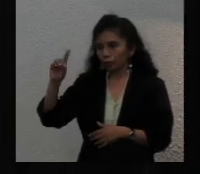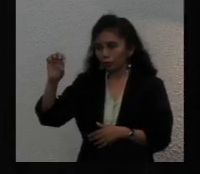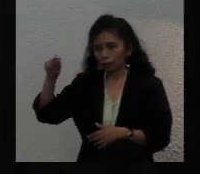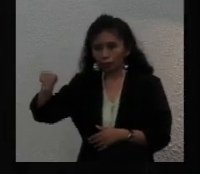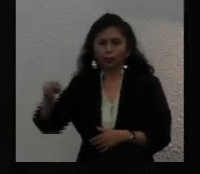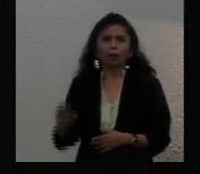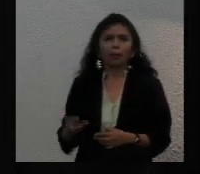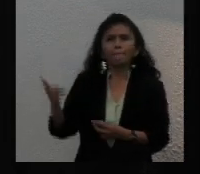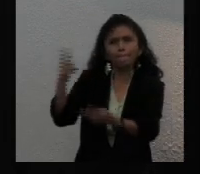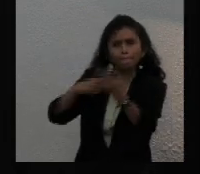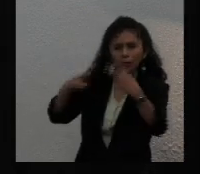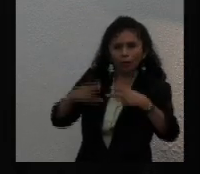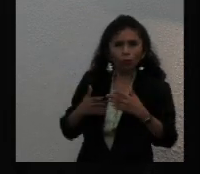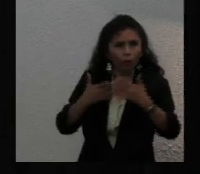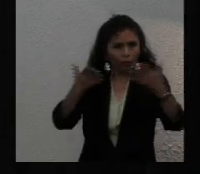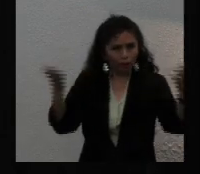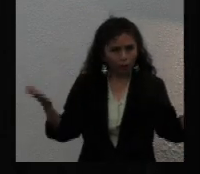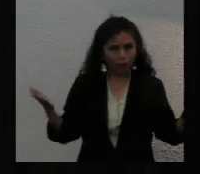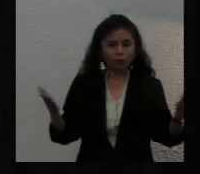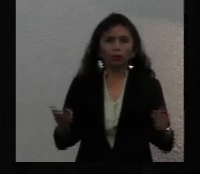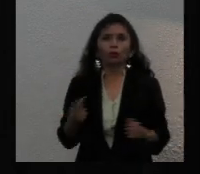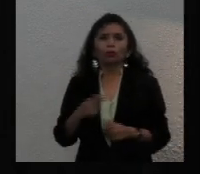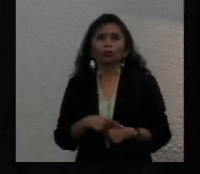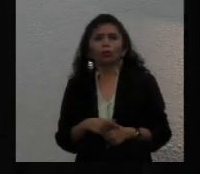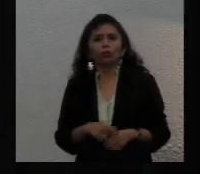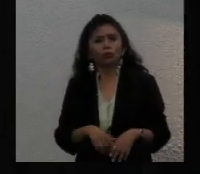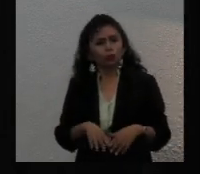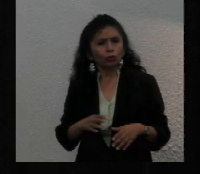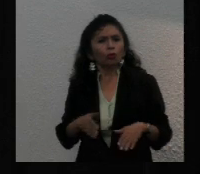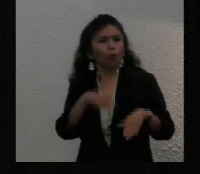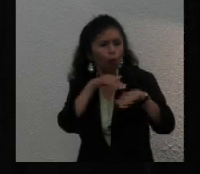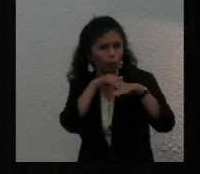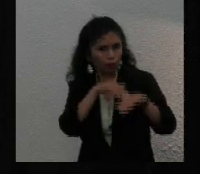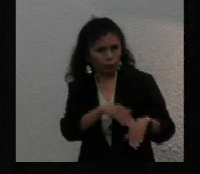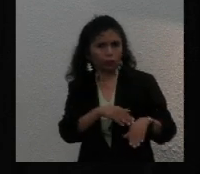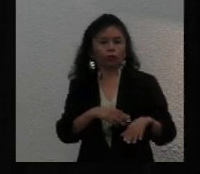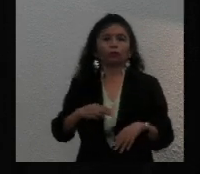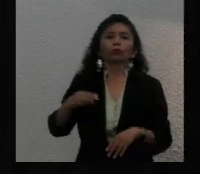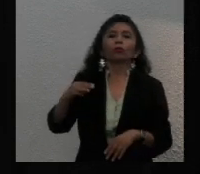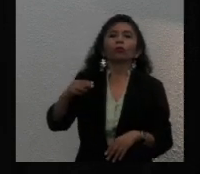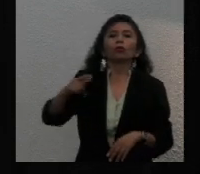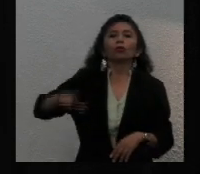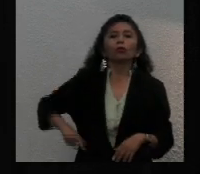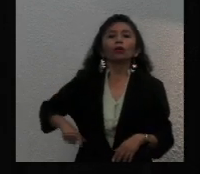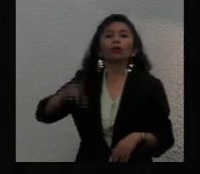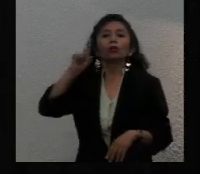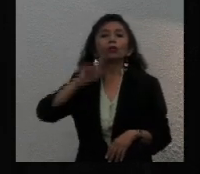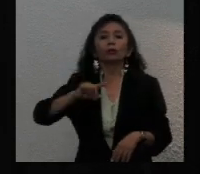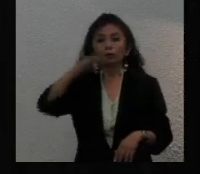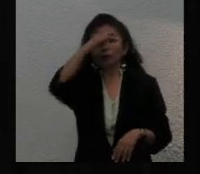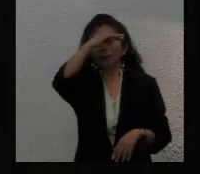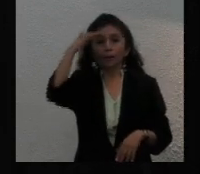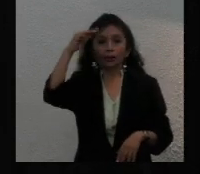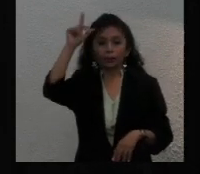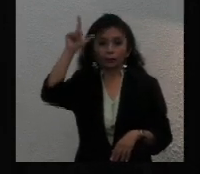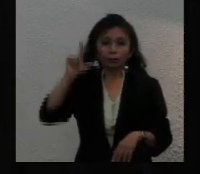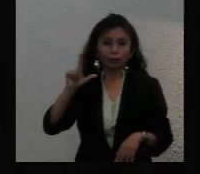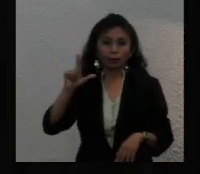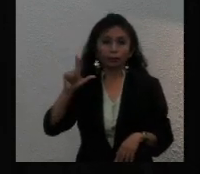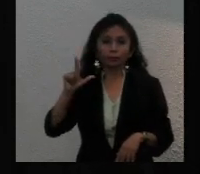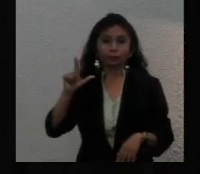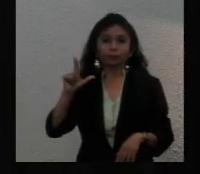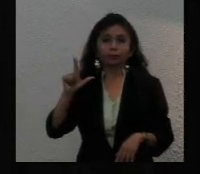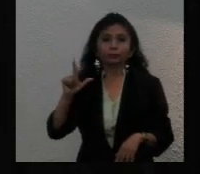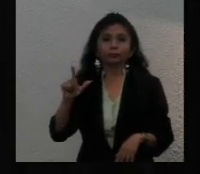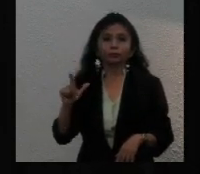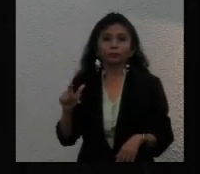ante esta soberanía por instrucciones de nuestra gobernadora constitucional, licenciada Mara Lezama